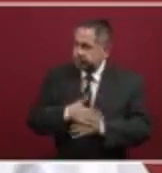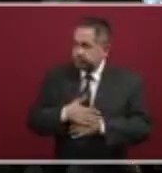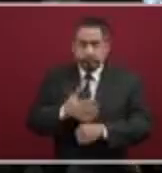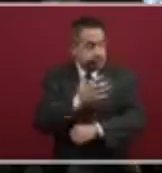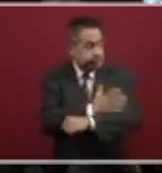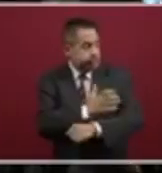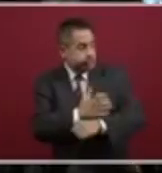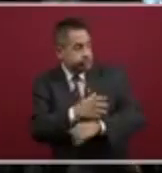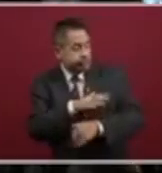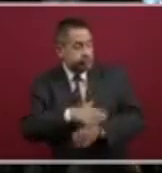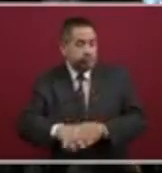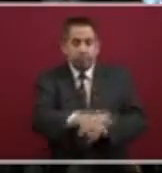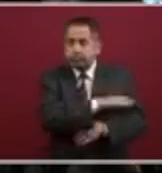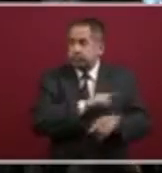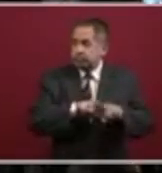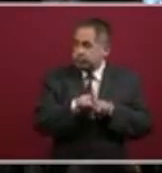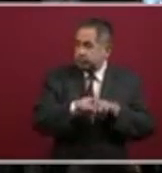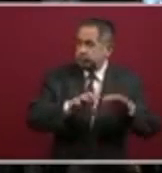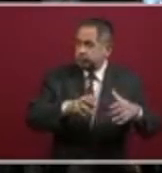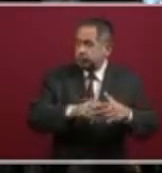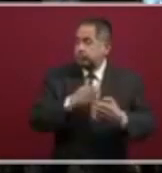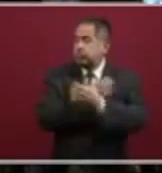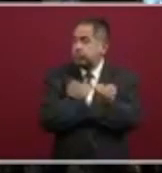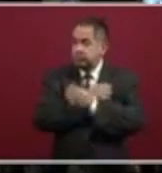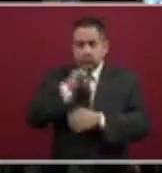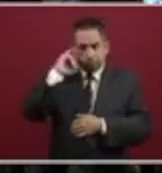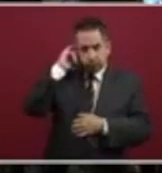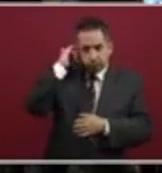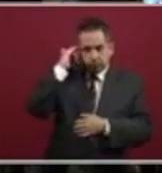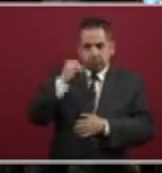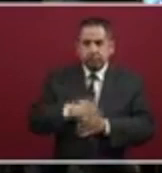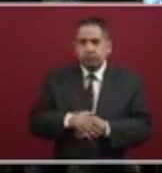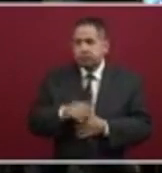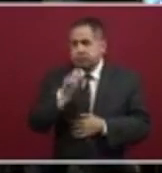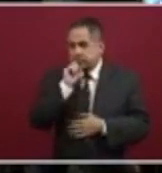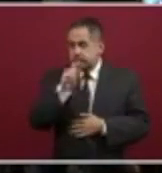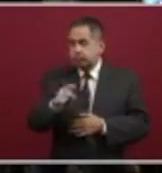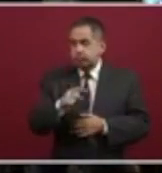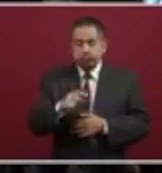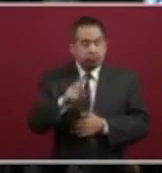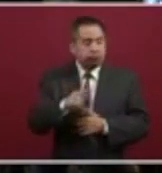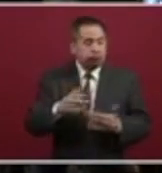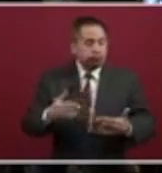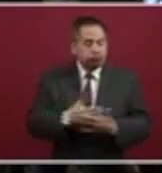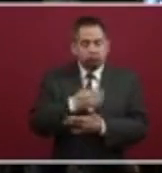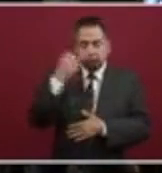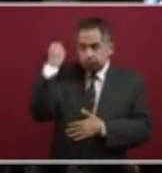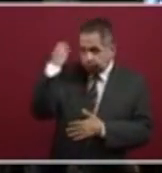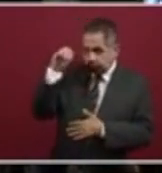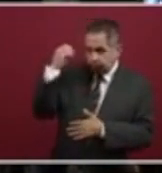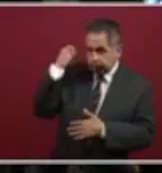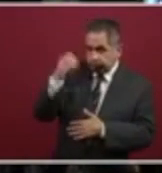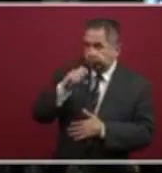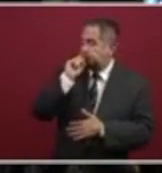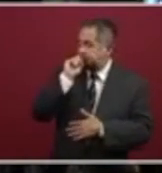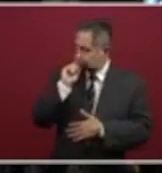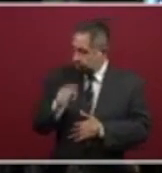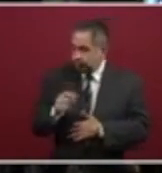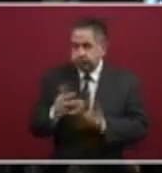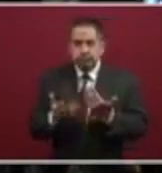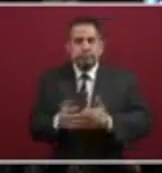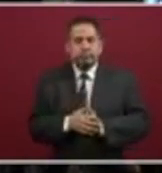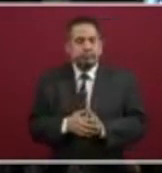compañeros maestros de educación indígena y del magisterio oaxaqueño en general, y a nombre